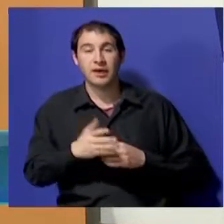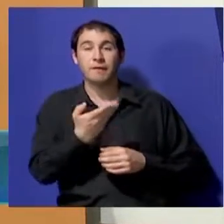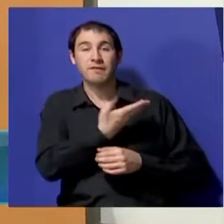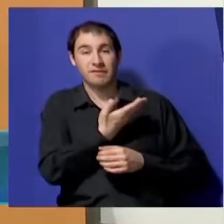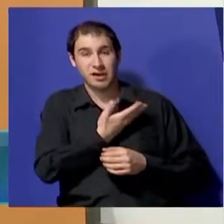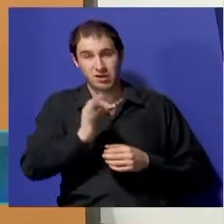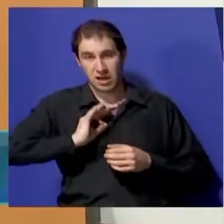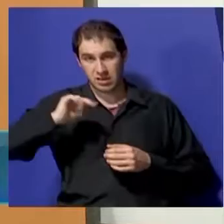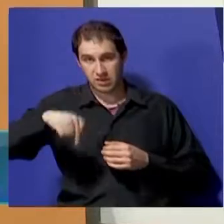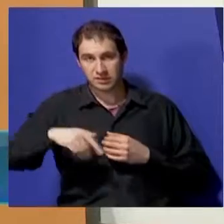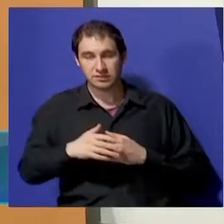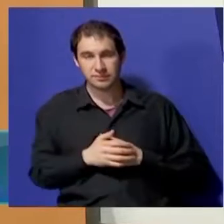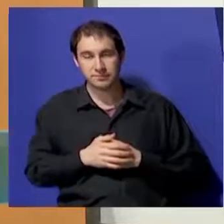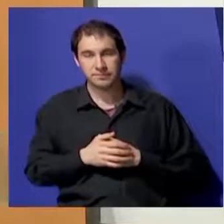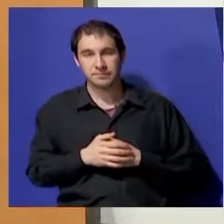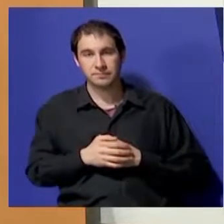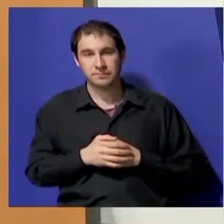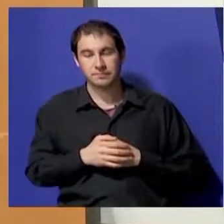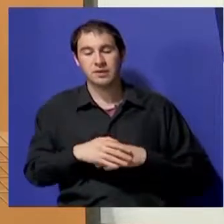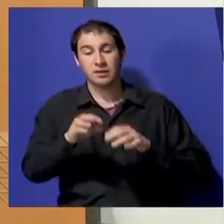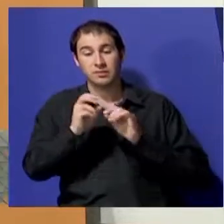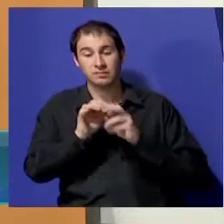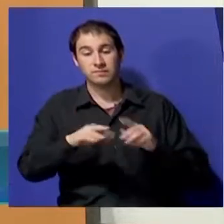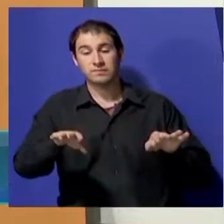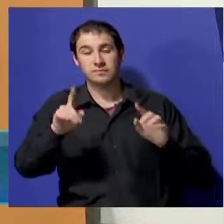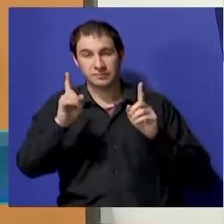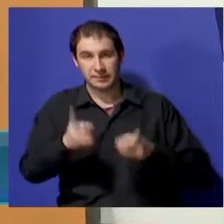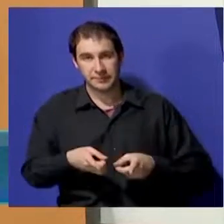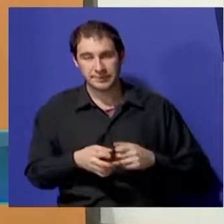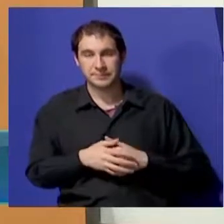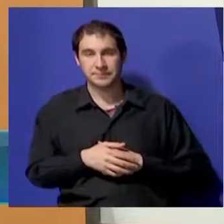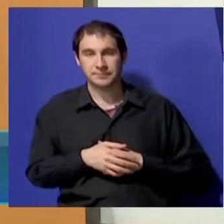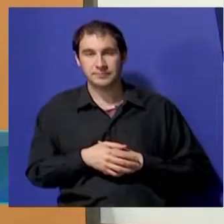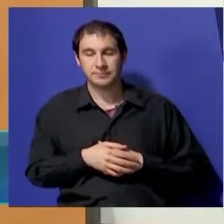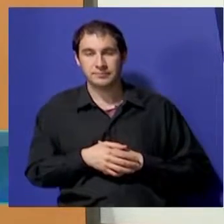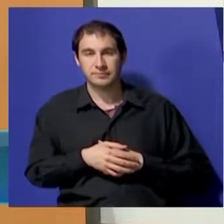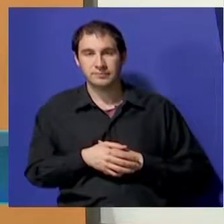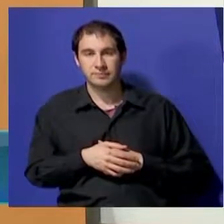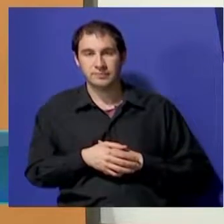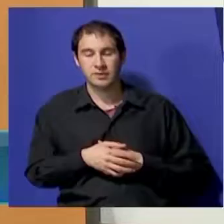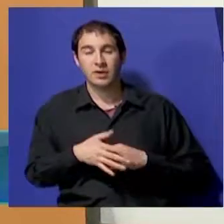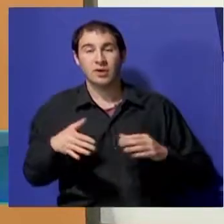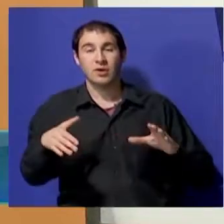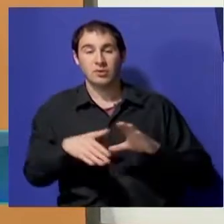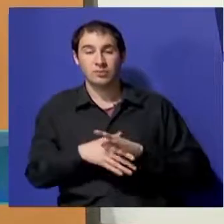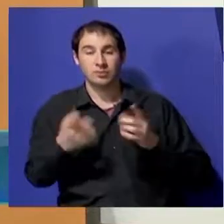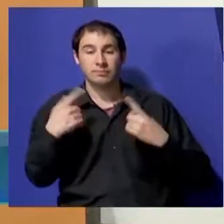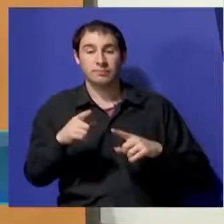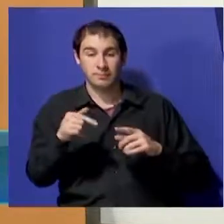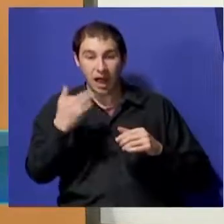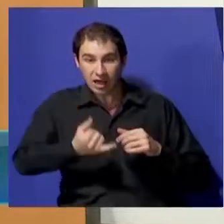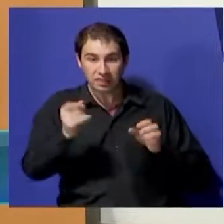este año un derrame que ocurrió, pero que